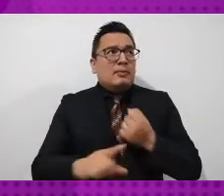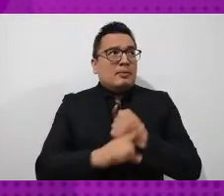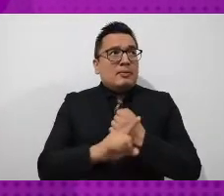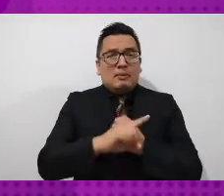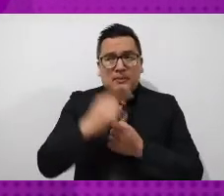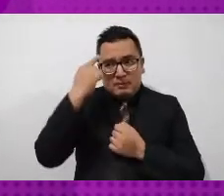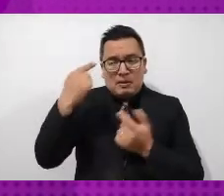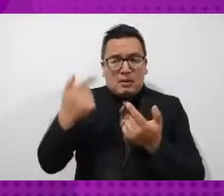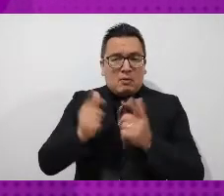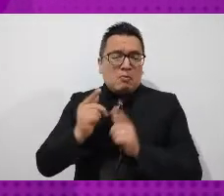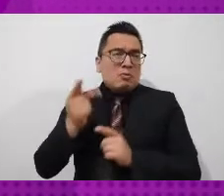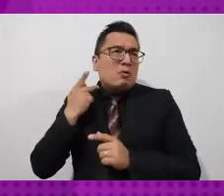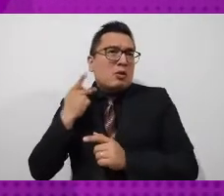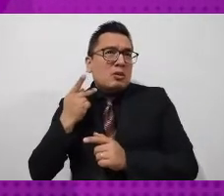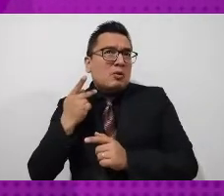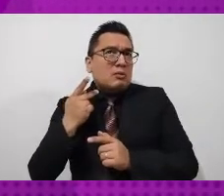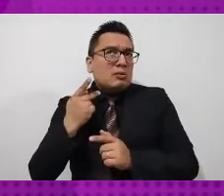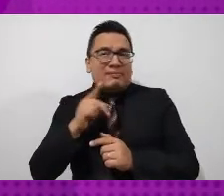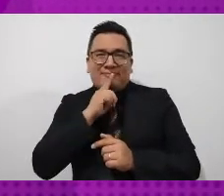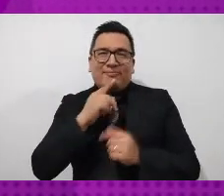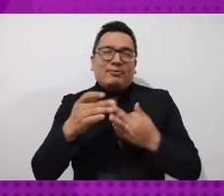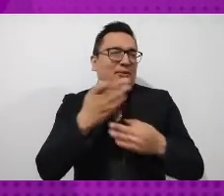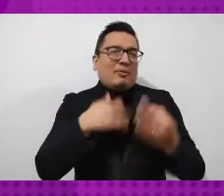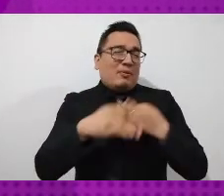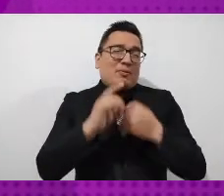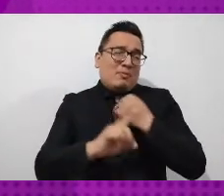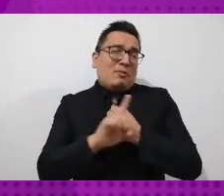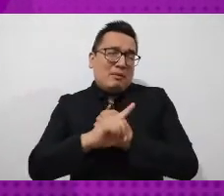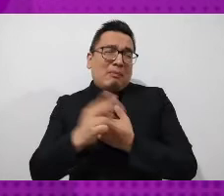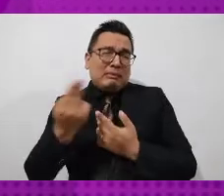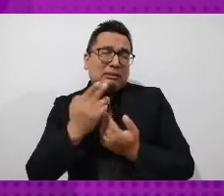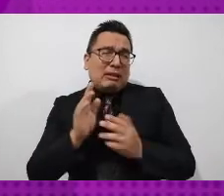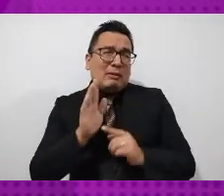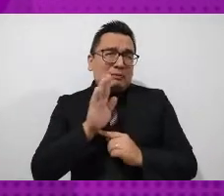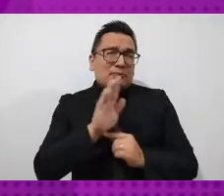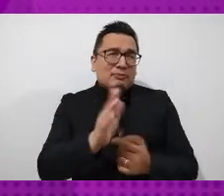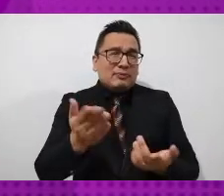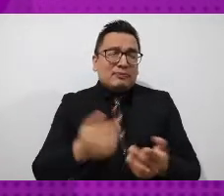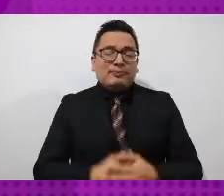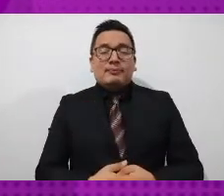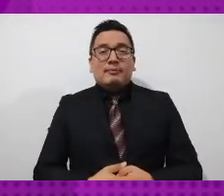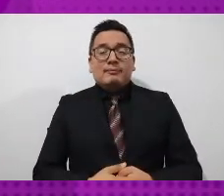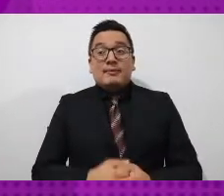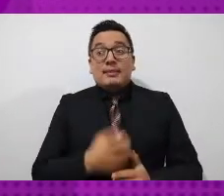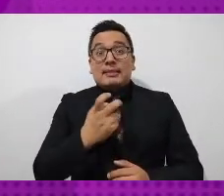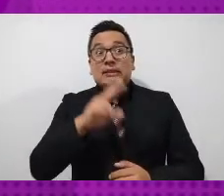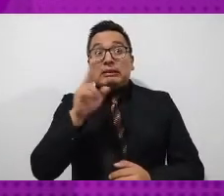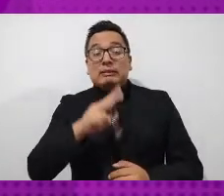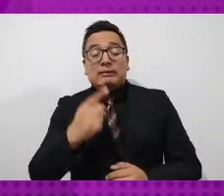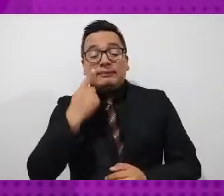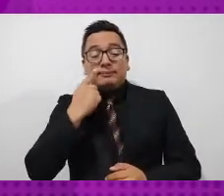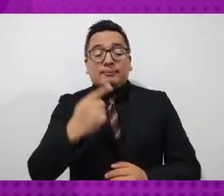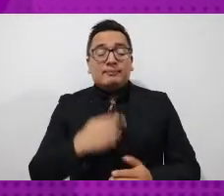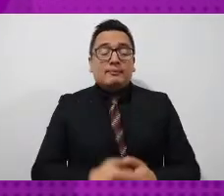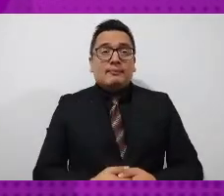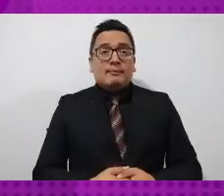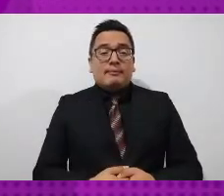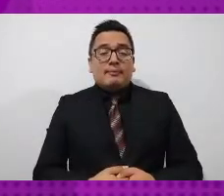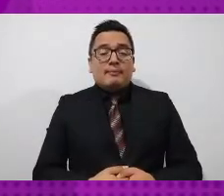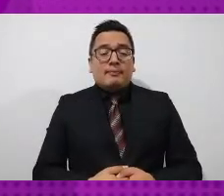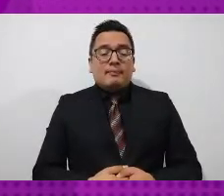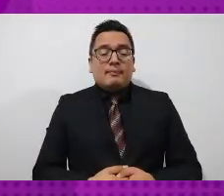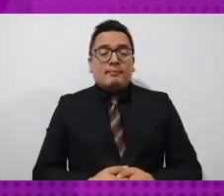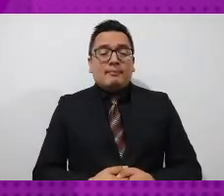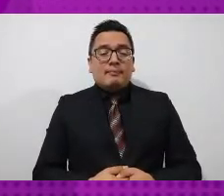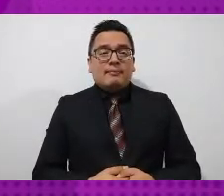la ciudadanía en lo particular. Así es, debemos de recordar algo y esto es muy importante. La ciudadanía, al final